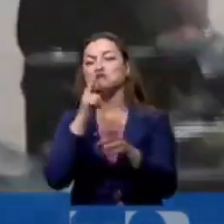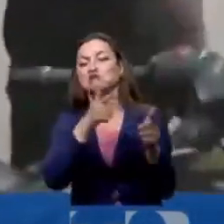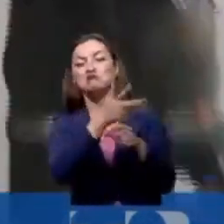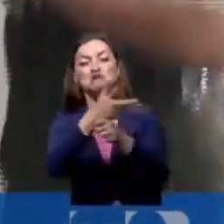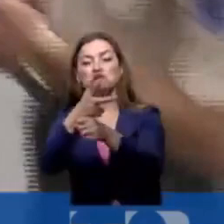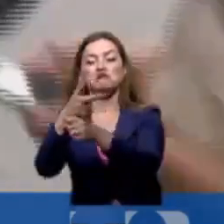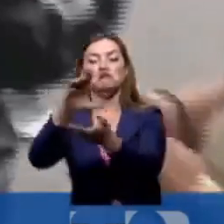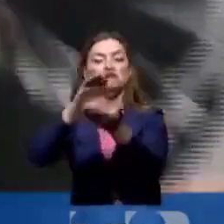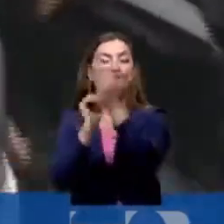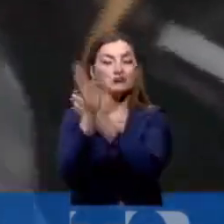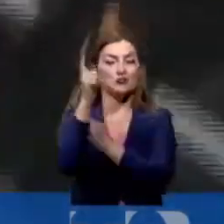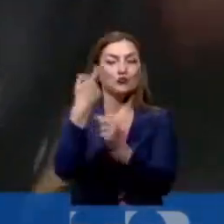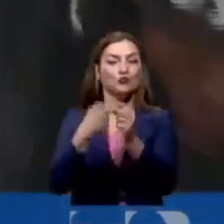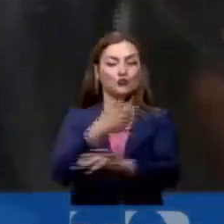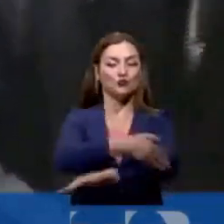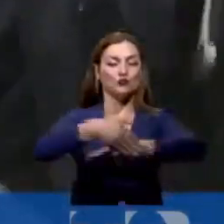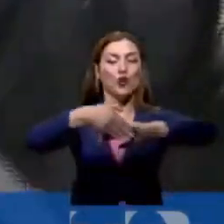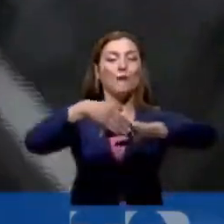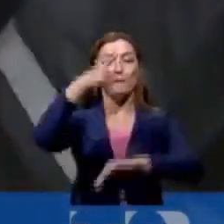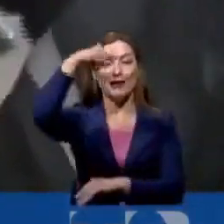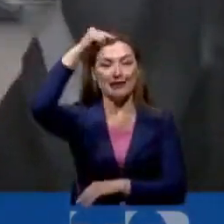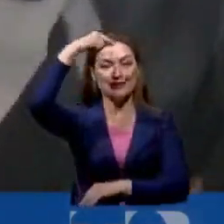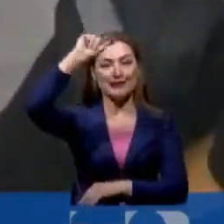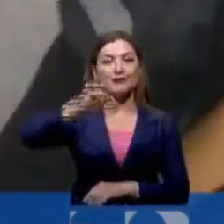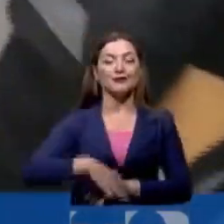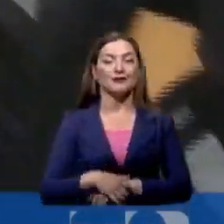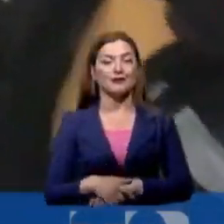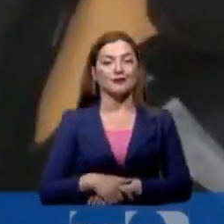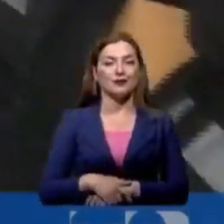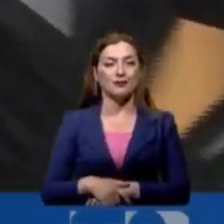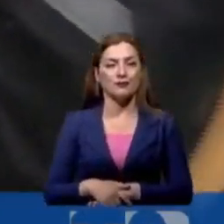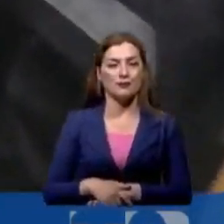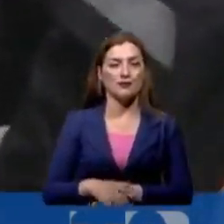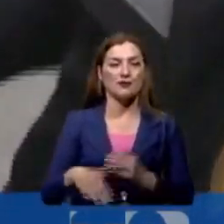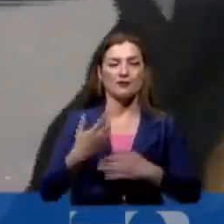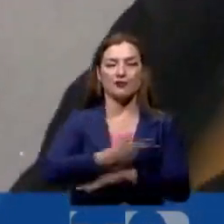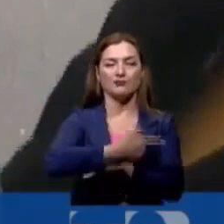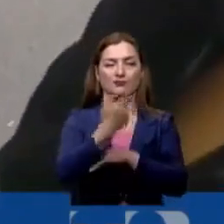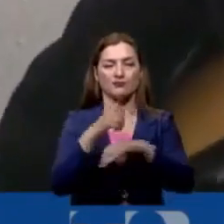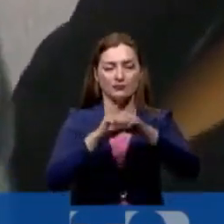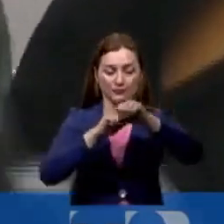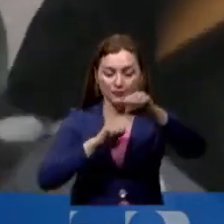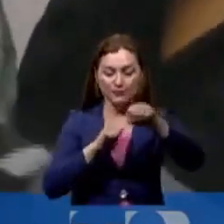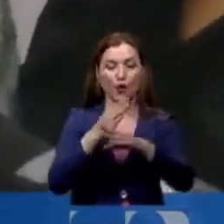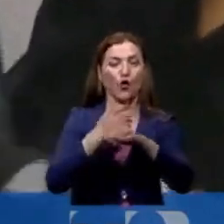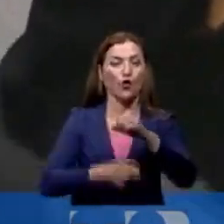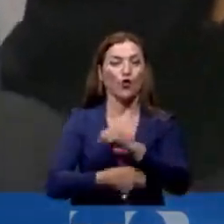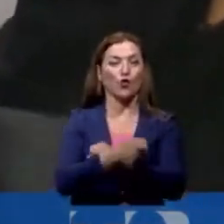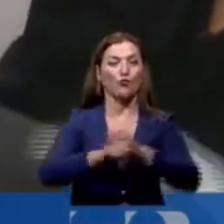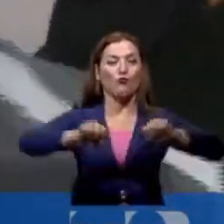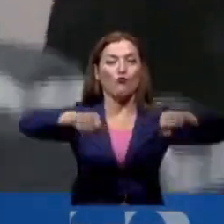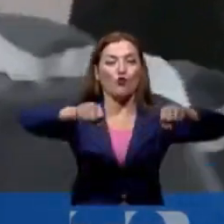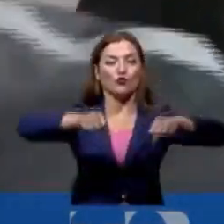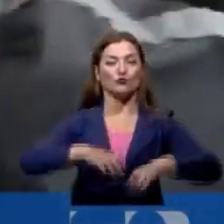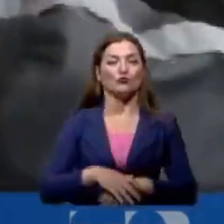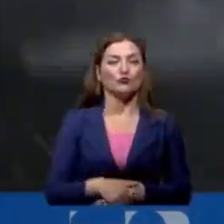en el centro histórico de Quito en plena Marín. Y vean ustedes, a diario decomisan armas blancas en poder de los motociclistas.